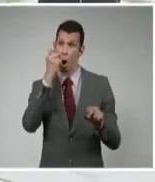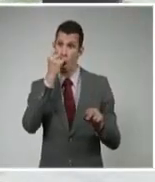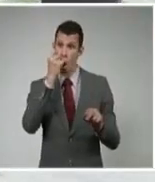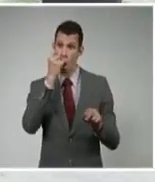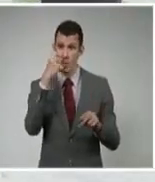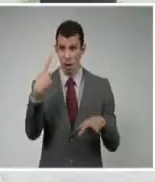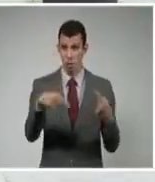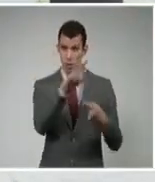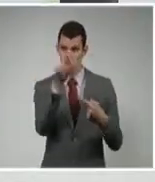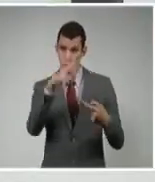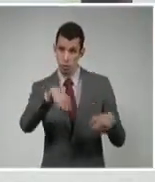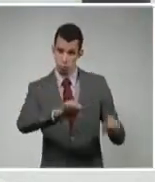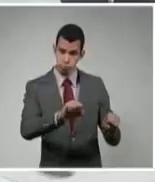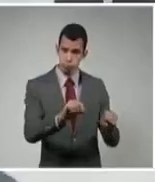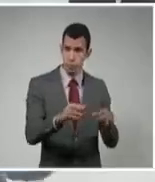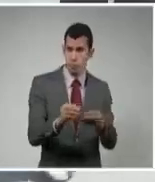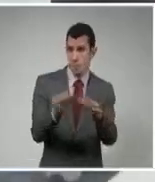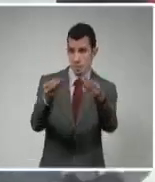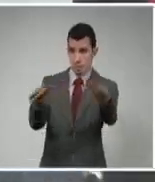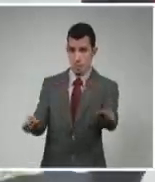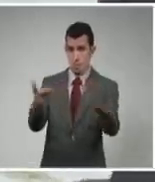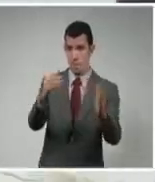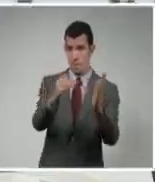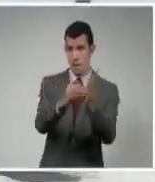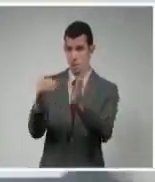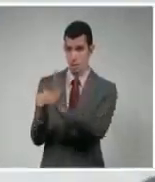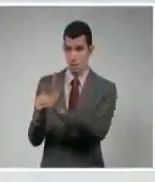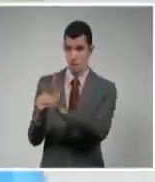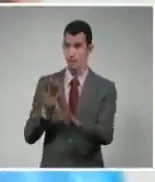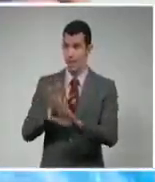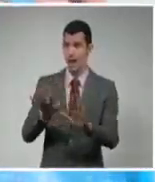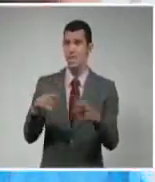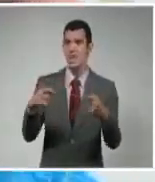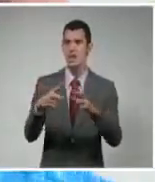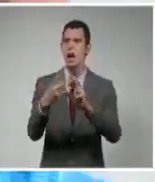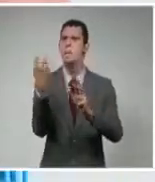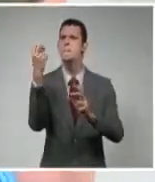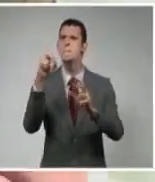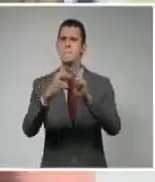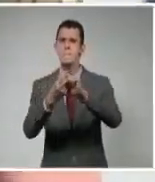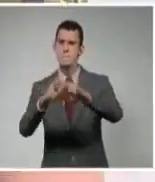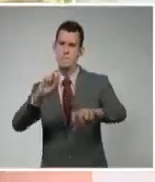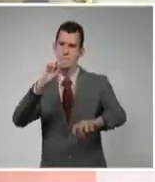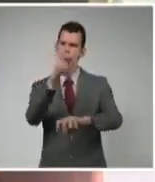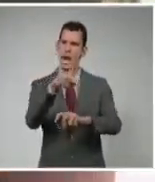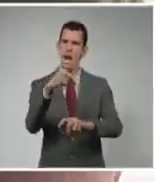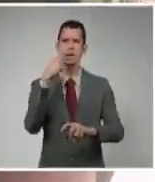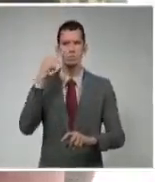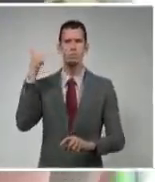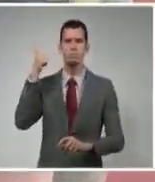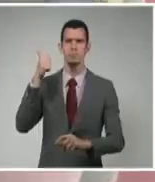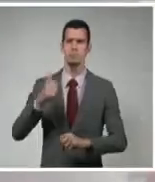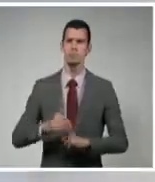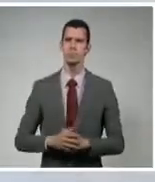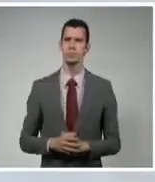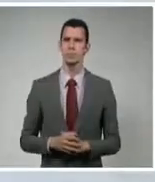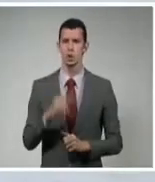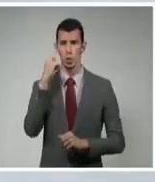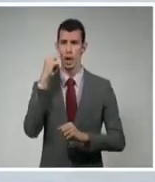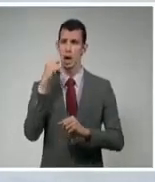dinero. 5 cuadras del centro de la ciudad del Parque José Martí. Es una plaza polifuncional de mucho movimiento y